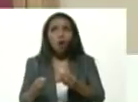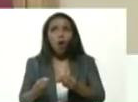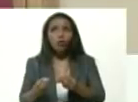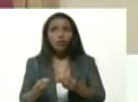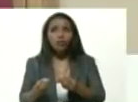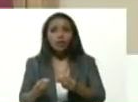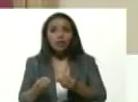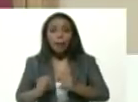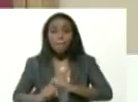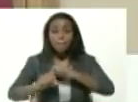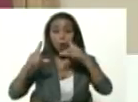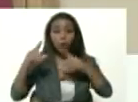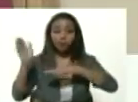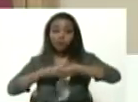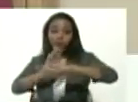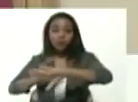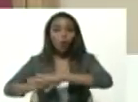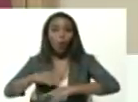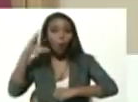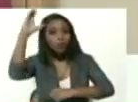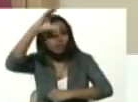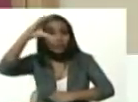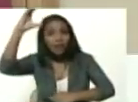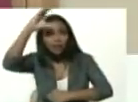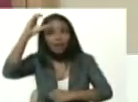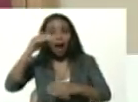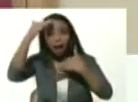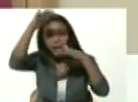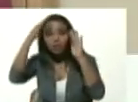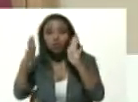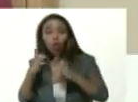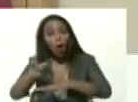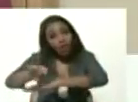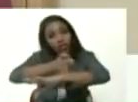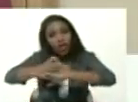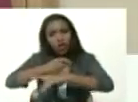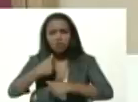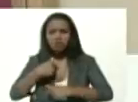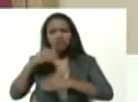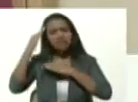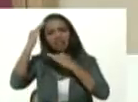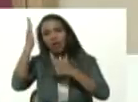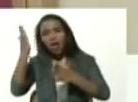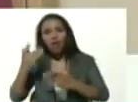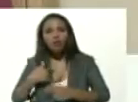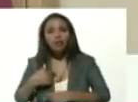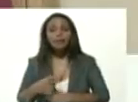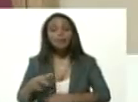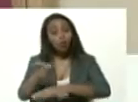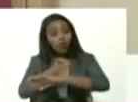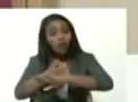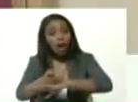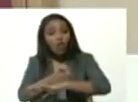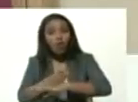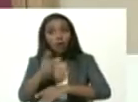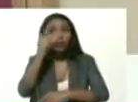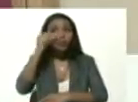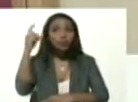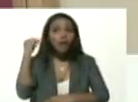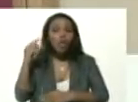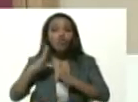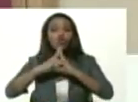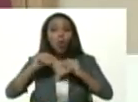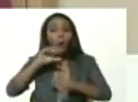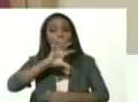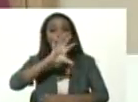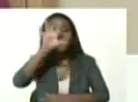despertar conciencia. Atención, gobernadores, no los he saludado, gobernadores, gobernadoras de todo el